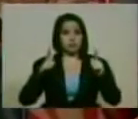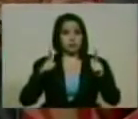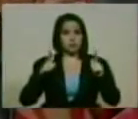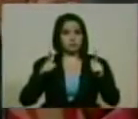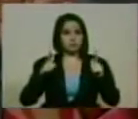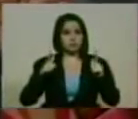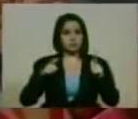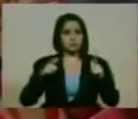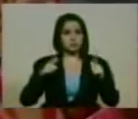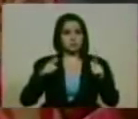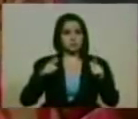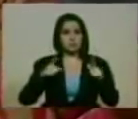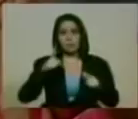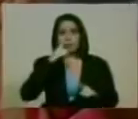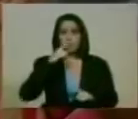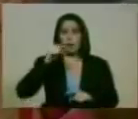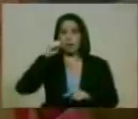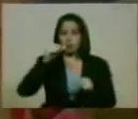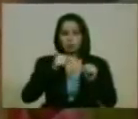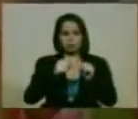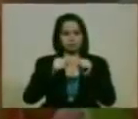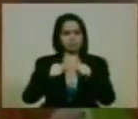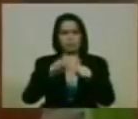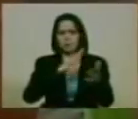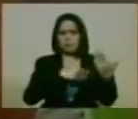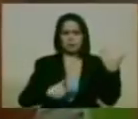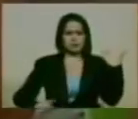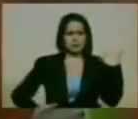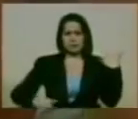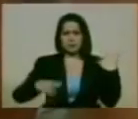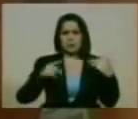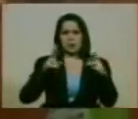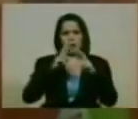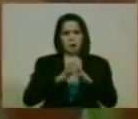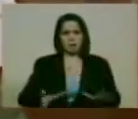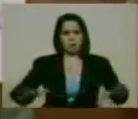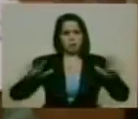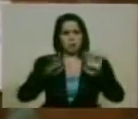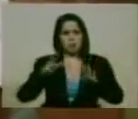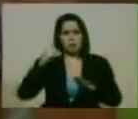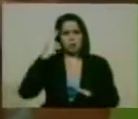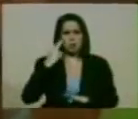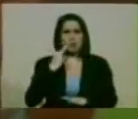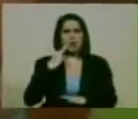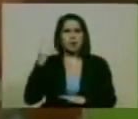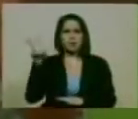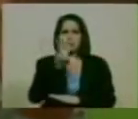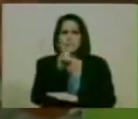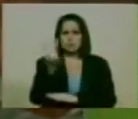Moros seguirá siendo presidente de la República Bolivariana de Venezuela para el periodo